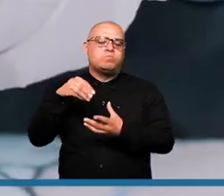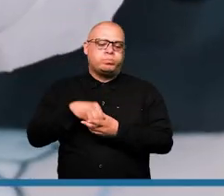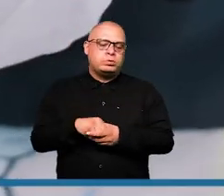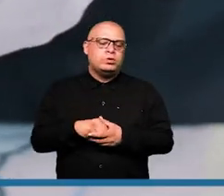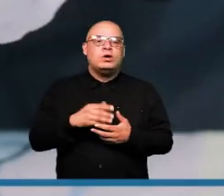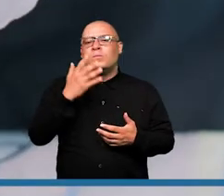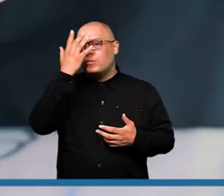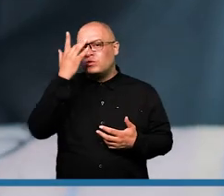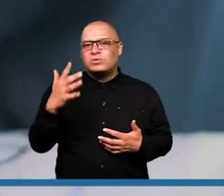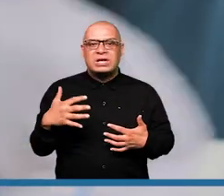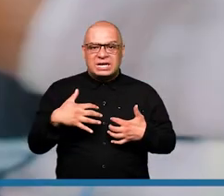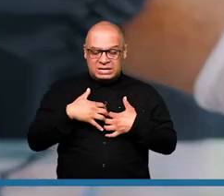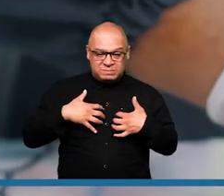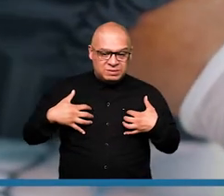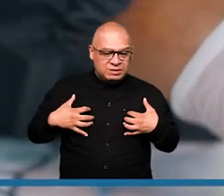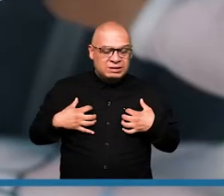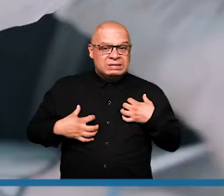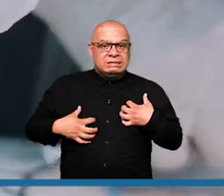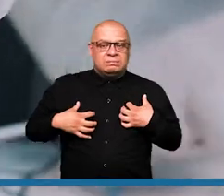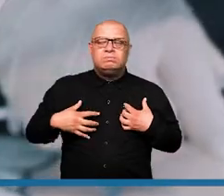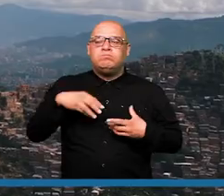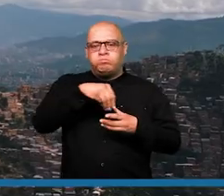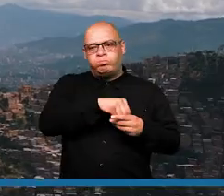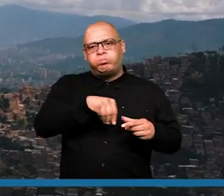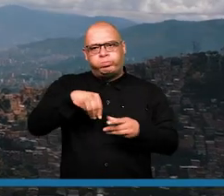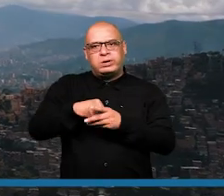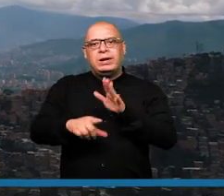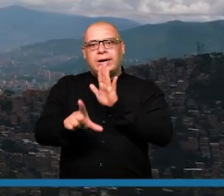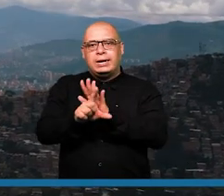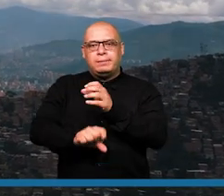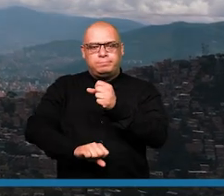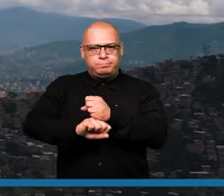son protegidos por esa norma.